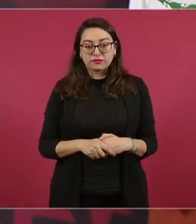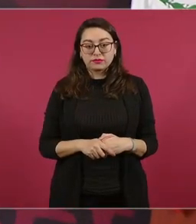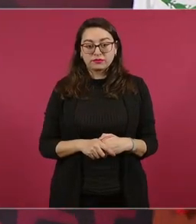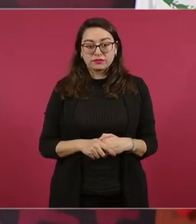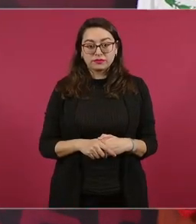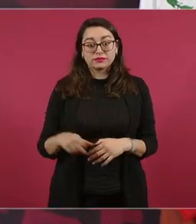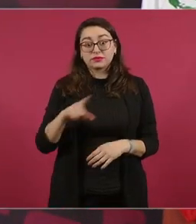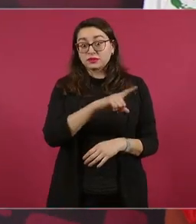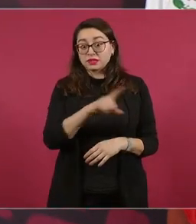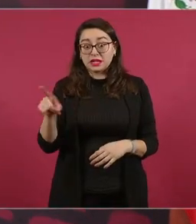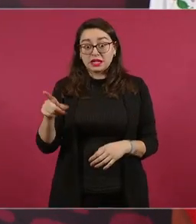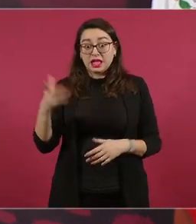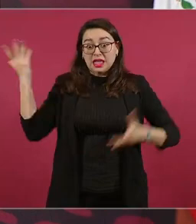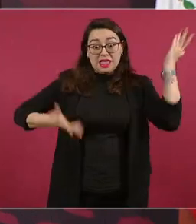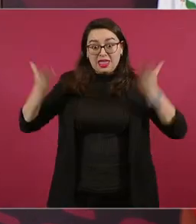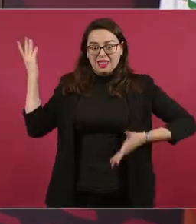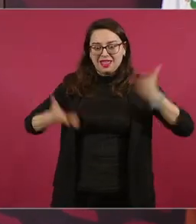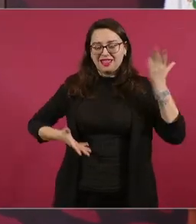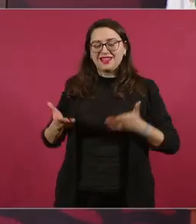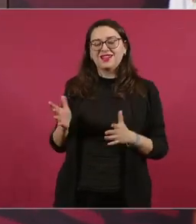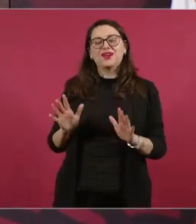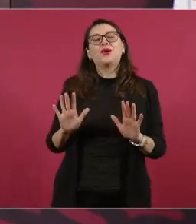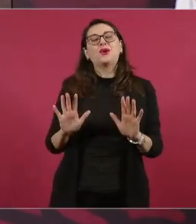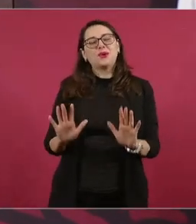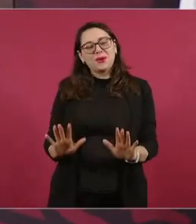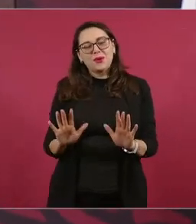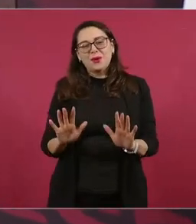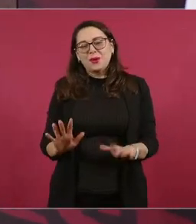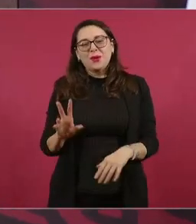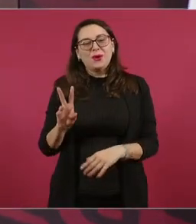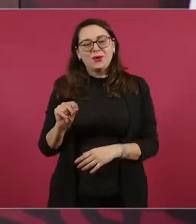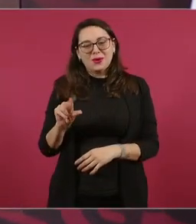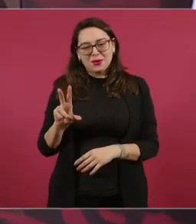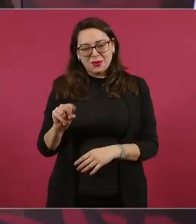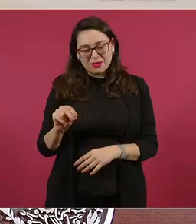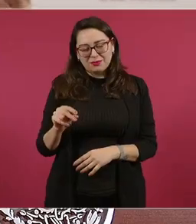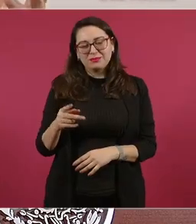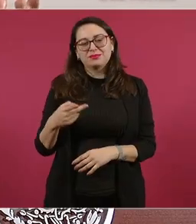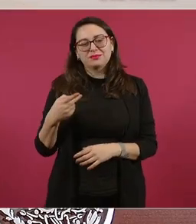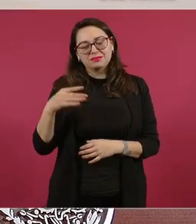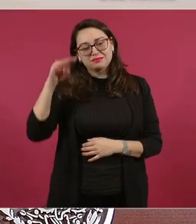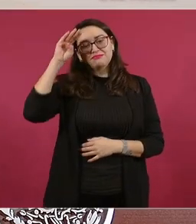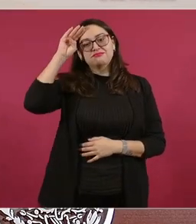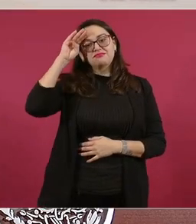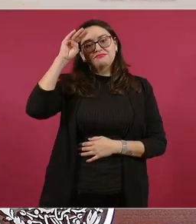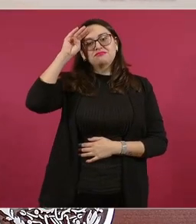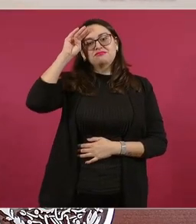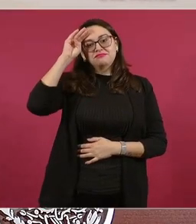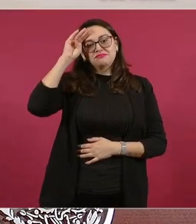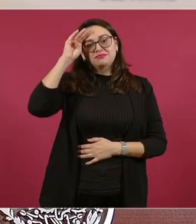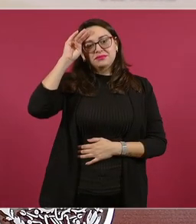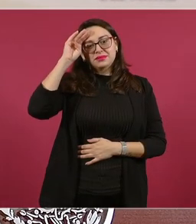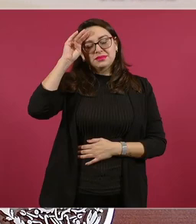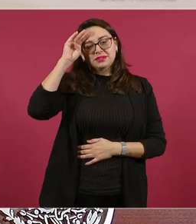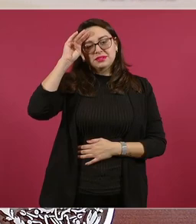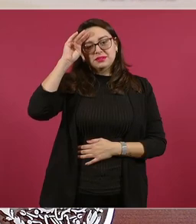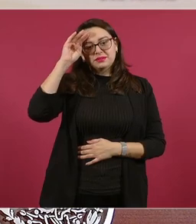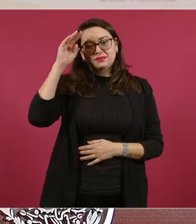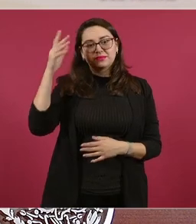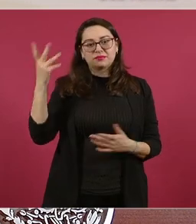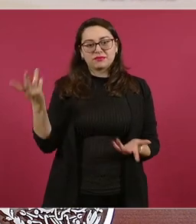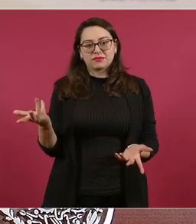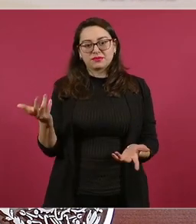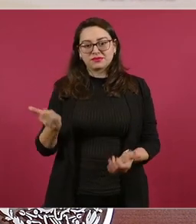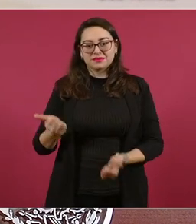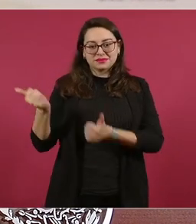estén mandando, me han mandado muchas cosas, piensan, a veces me mandan